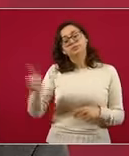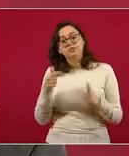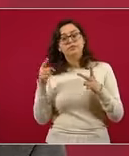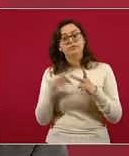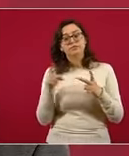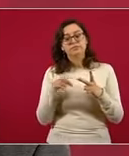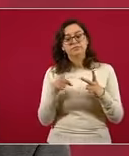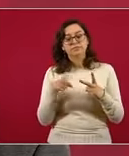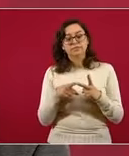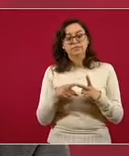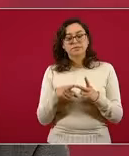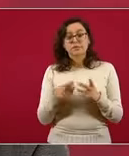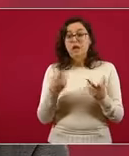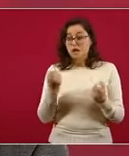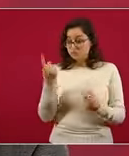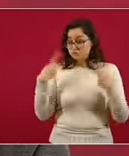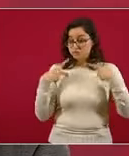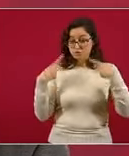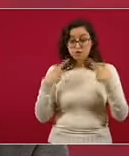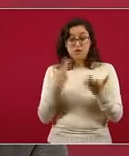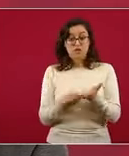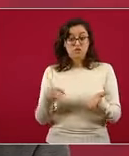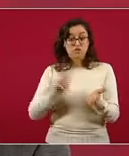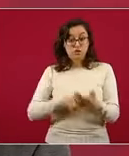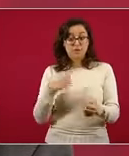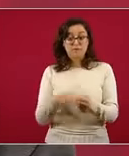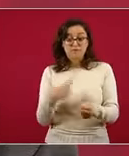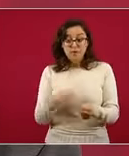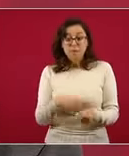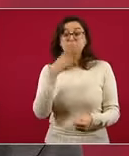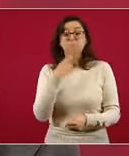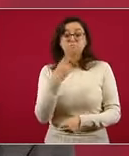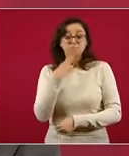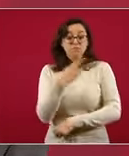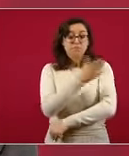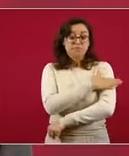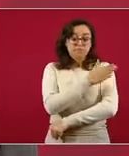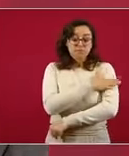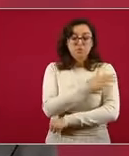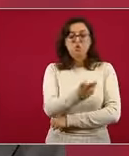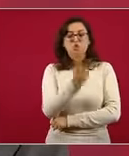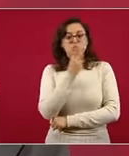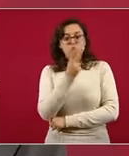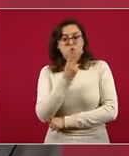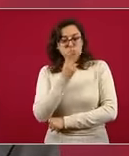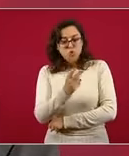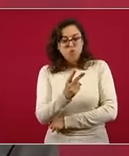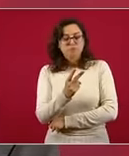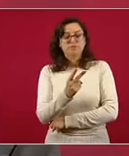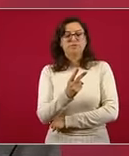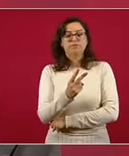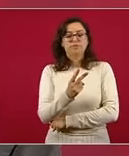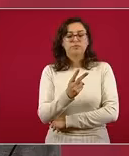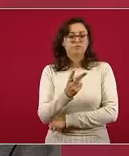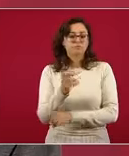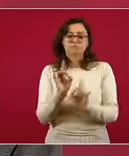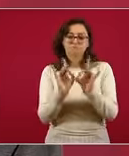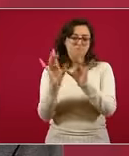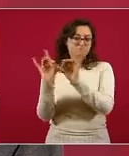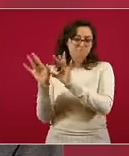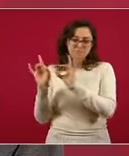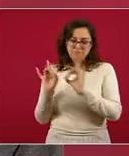son la existencia de enfermedades crónicas, como diabetes, hipertensión, tabaquismo y